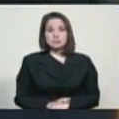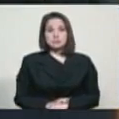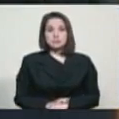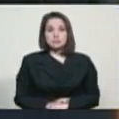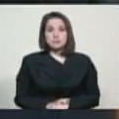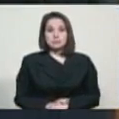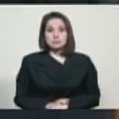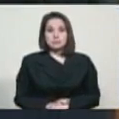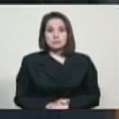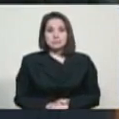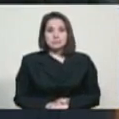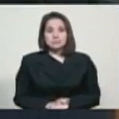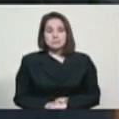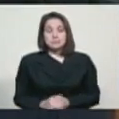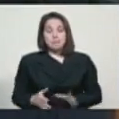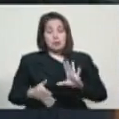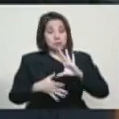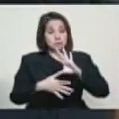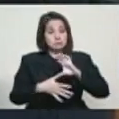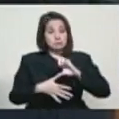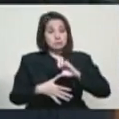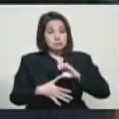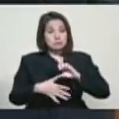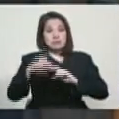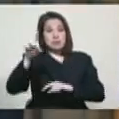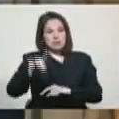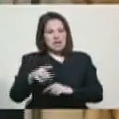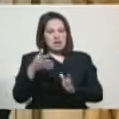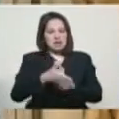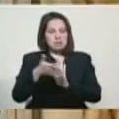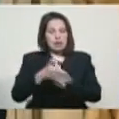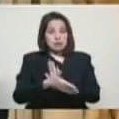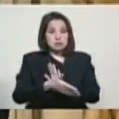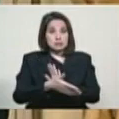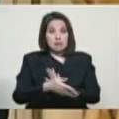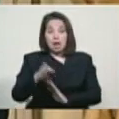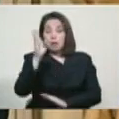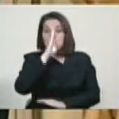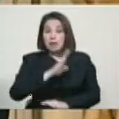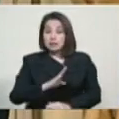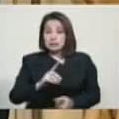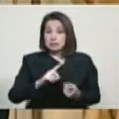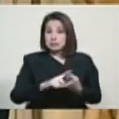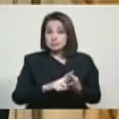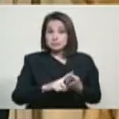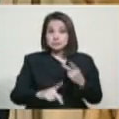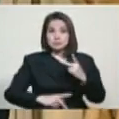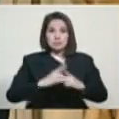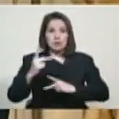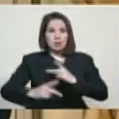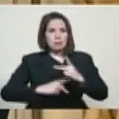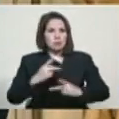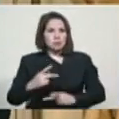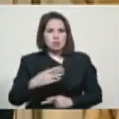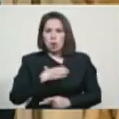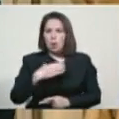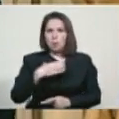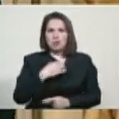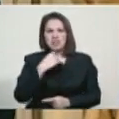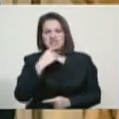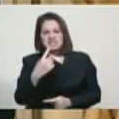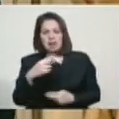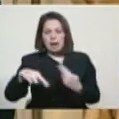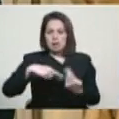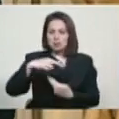Y en América Latina ahora está sucediendo. En Brasil, a un proceso que no podemos calificar de